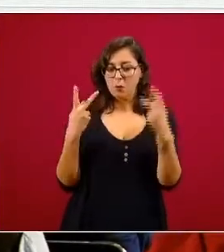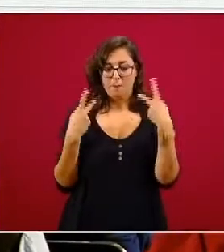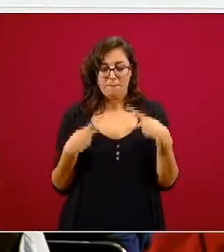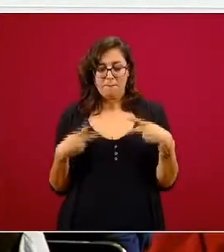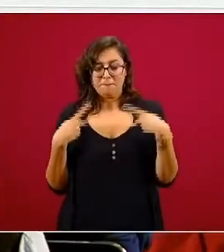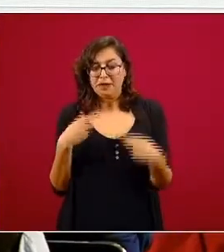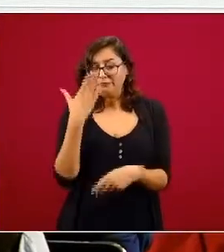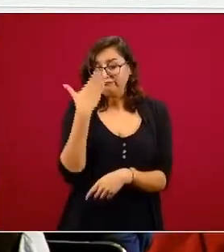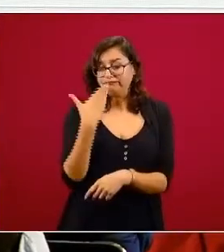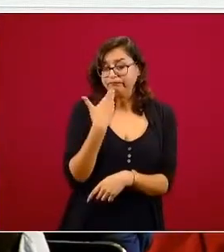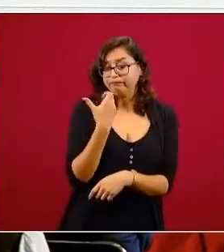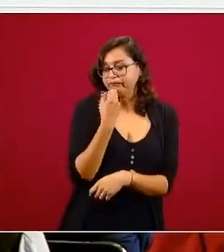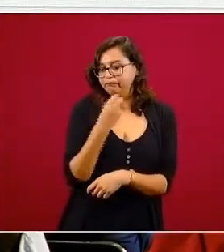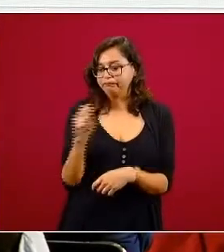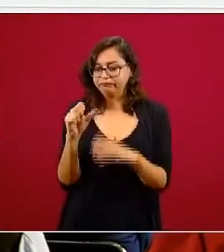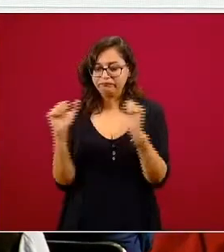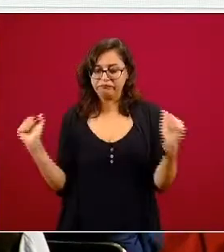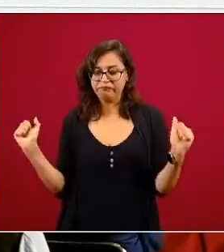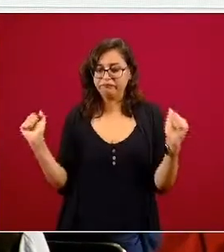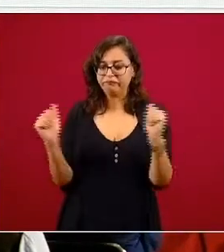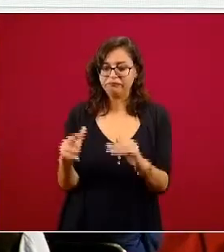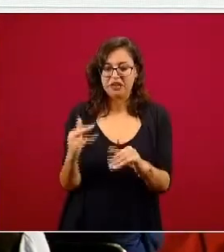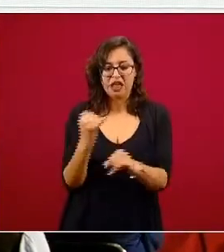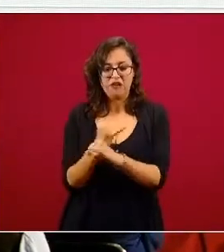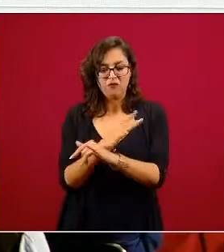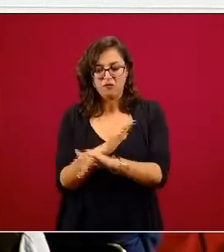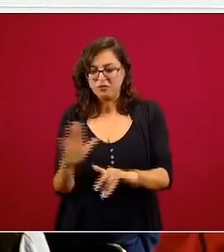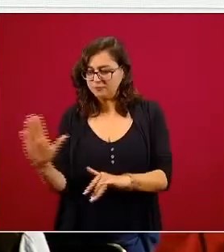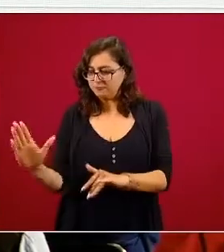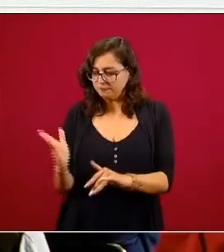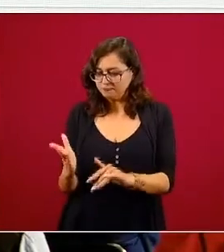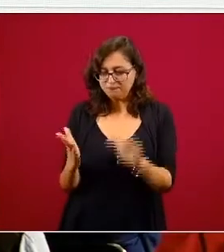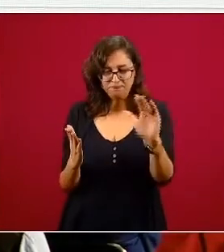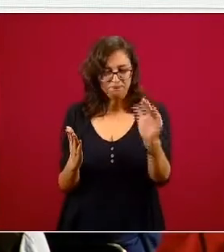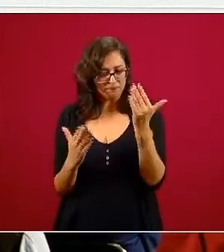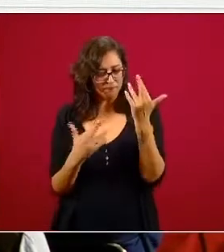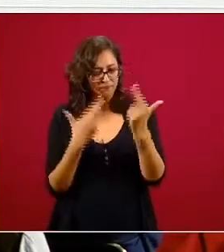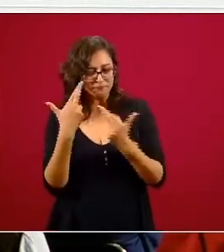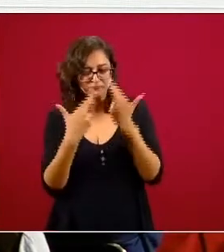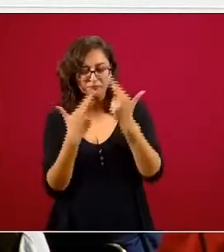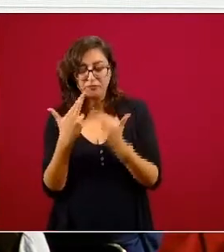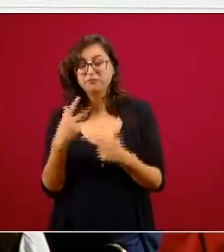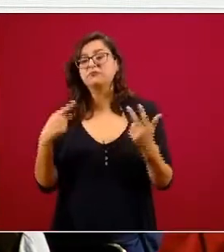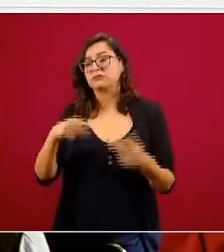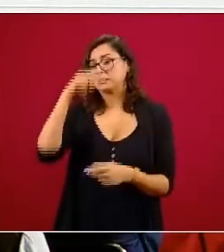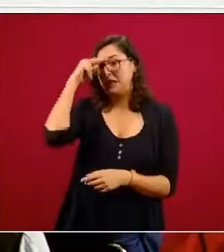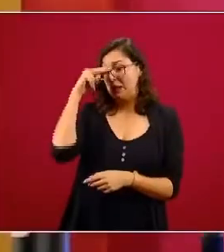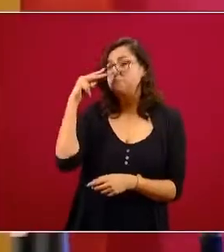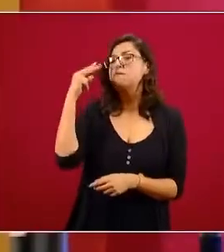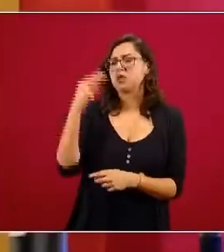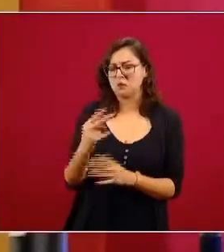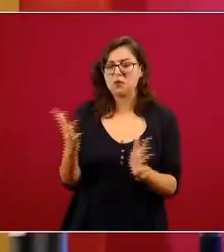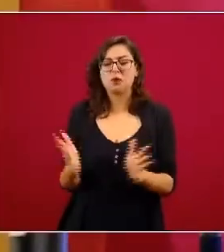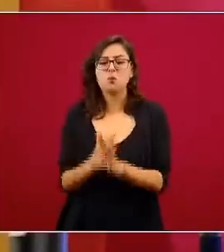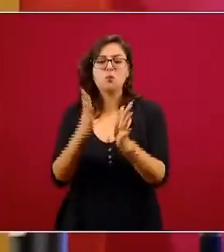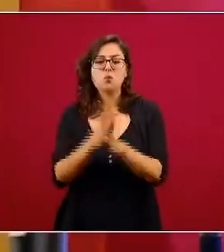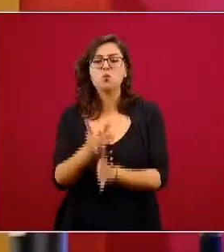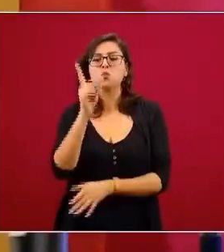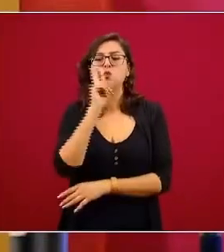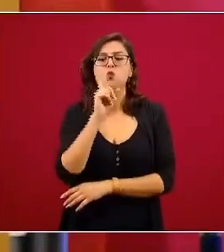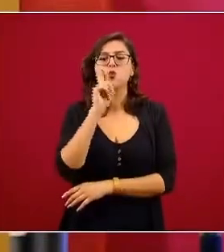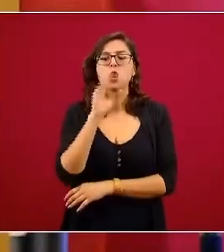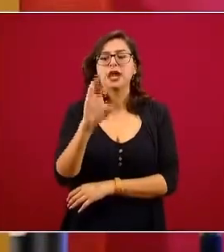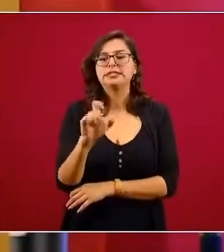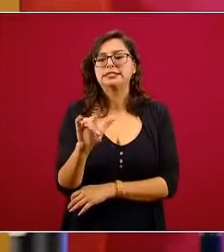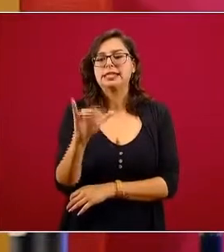expertas se reúnen a revisar esta información. México ha participado, la doctora Celia Alpuche, directora del Centro